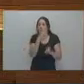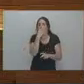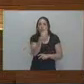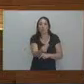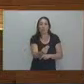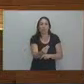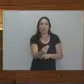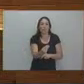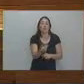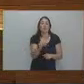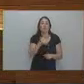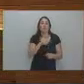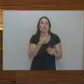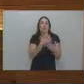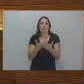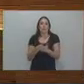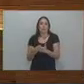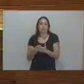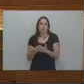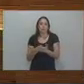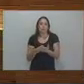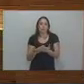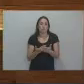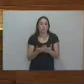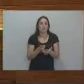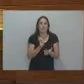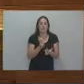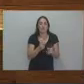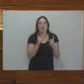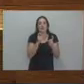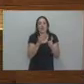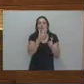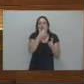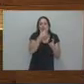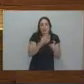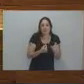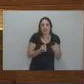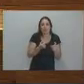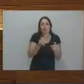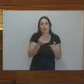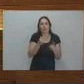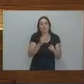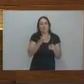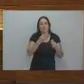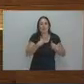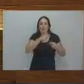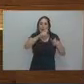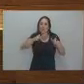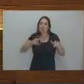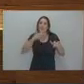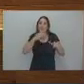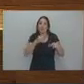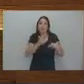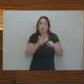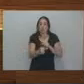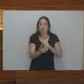propuesta pasa por la alta frecuencia, por facilitar y simplificar la vida de aquella gente que a diario tiene que tomar el tren, que